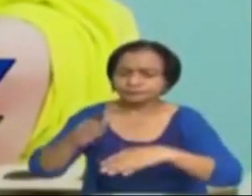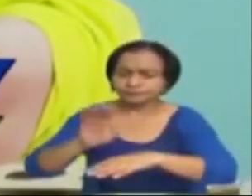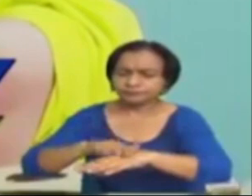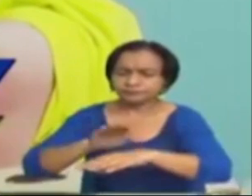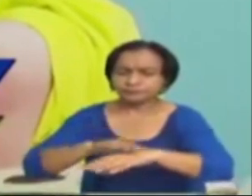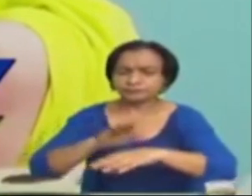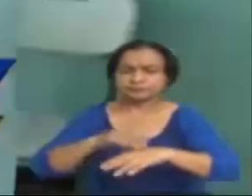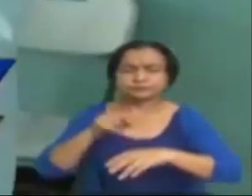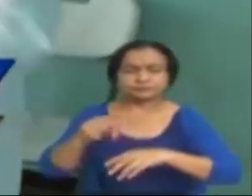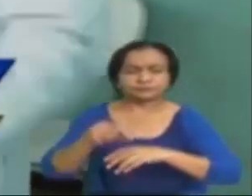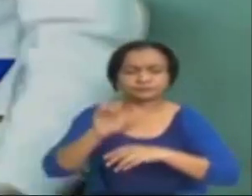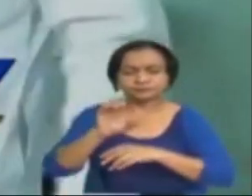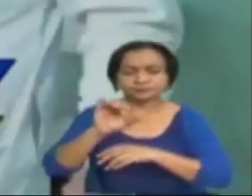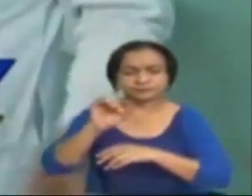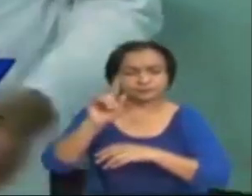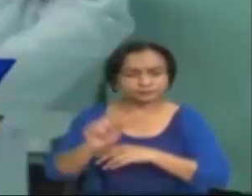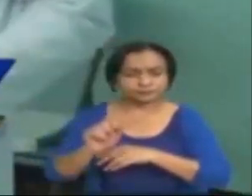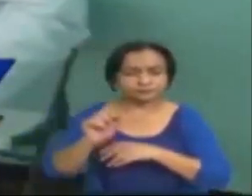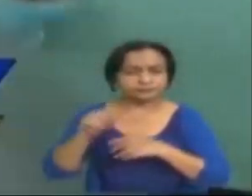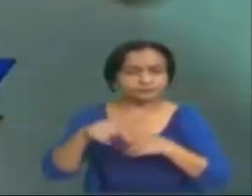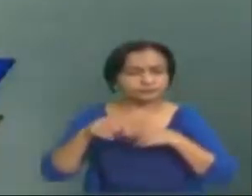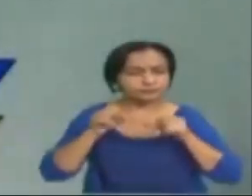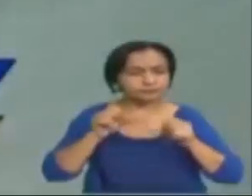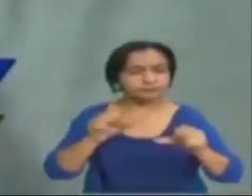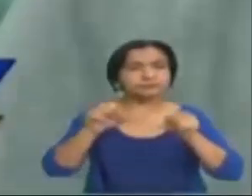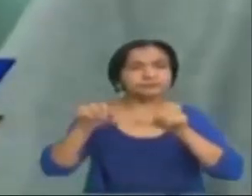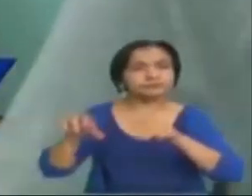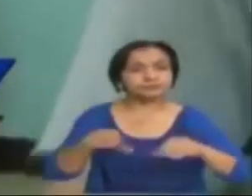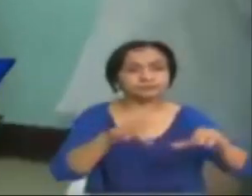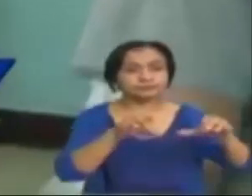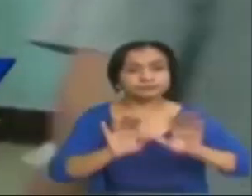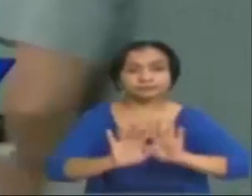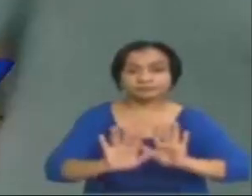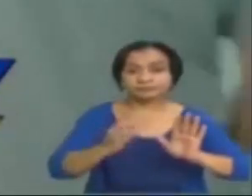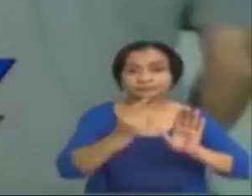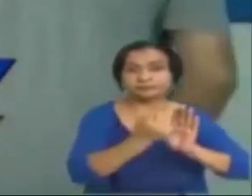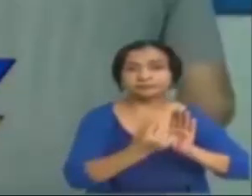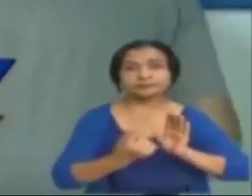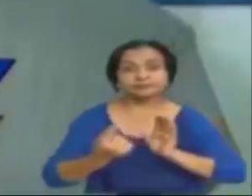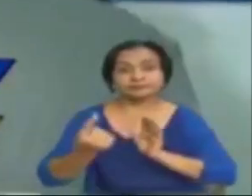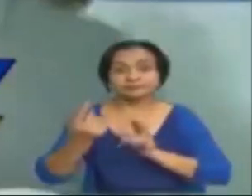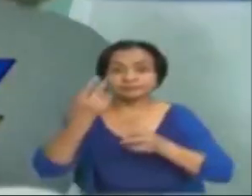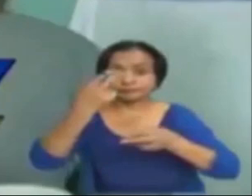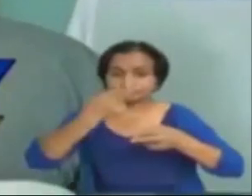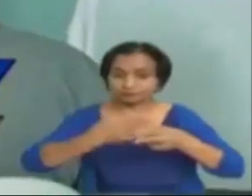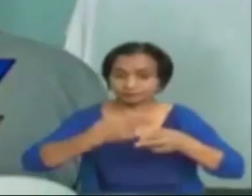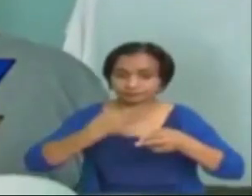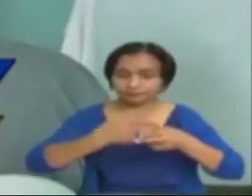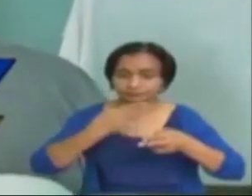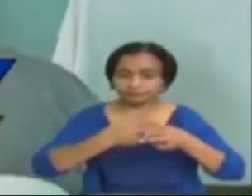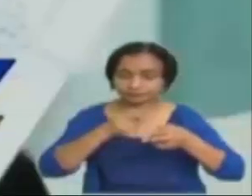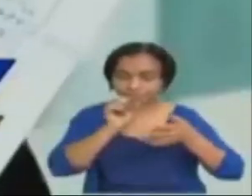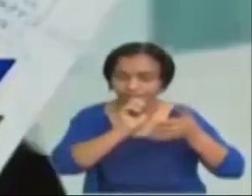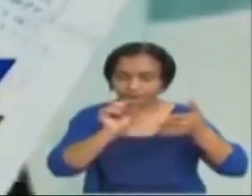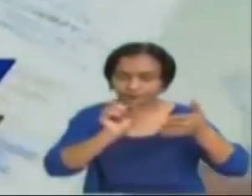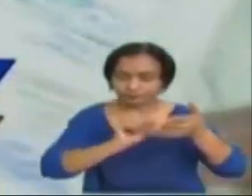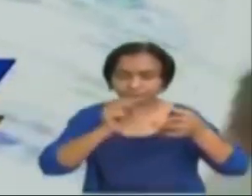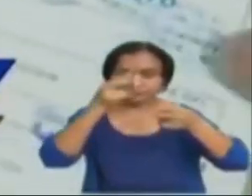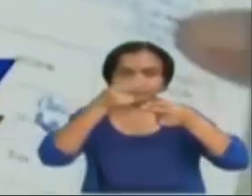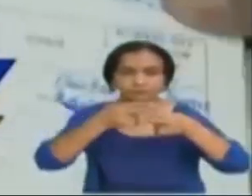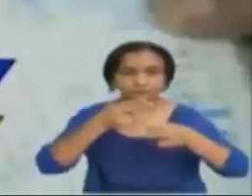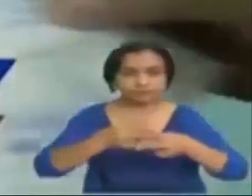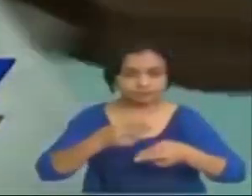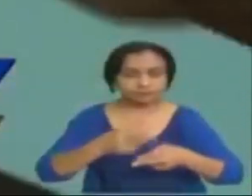fechas, los tiempos se cumplan de parte de los organismos donantes, en este caso desde